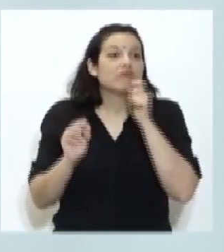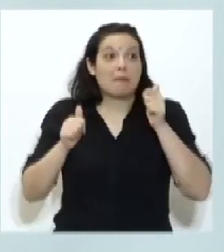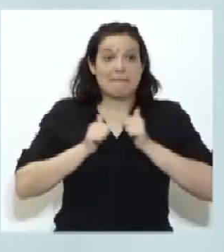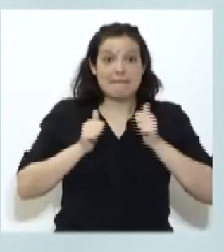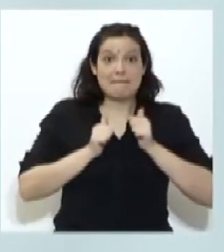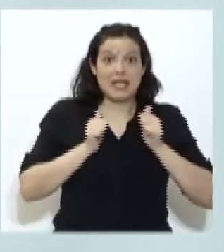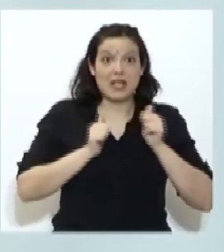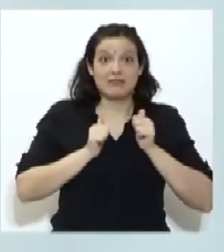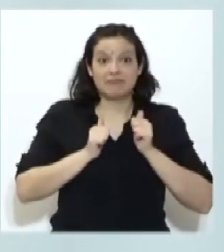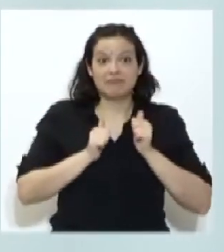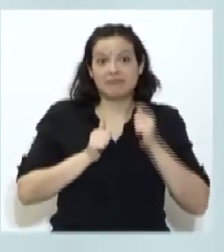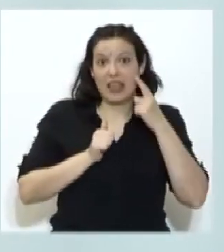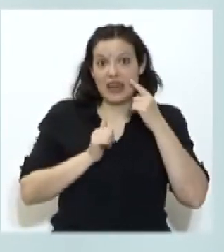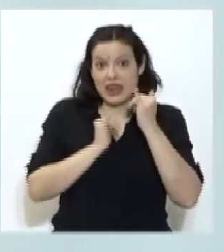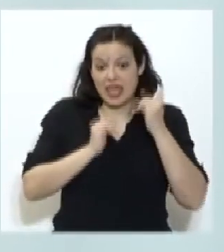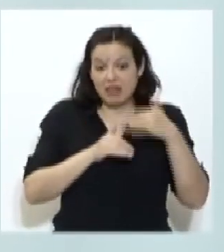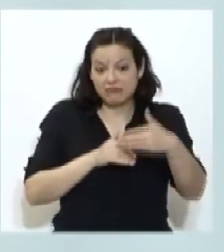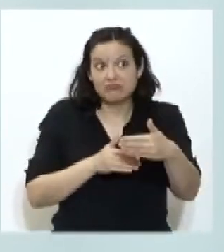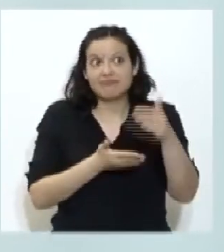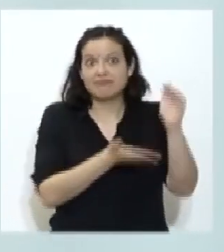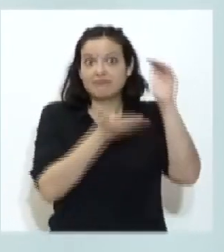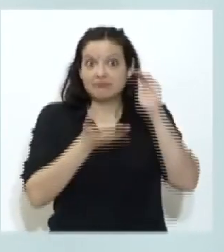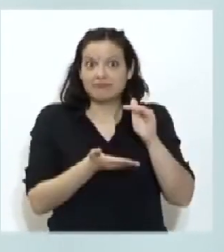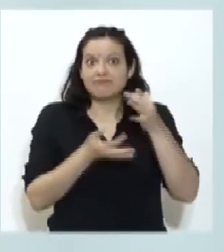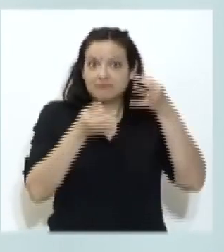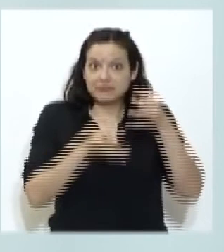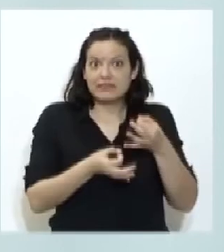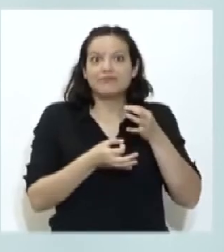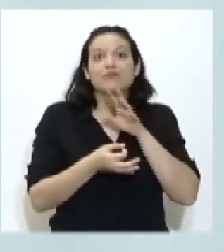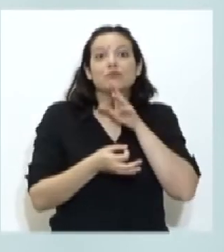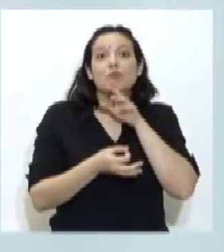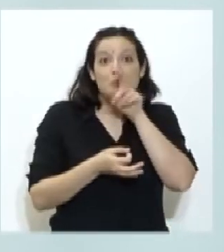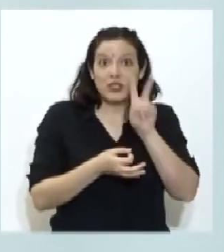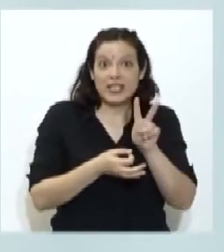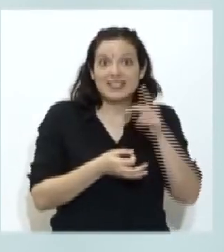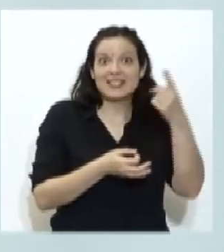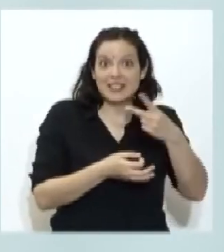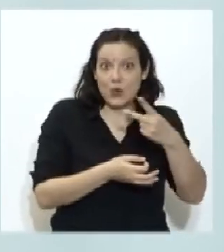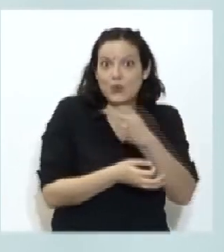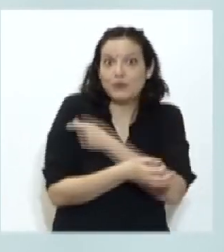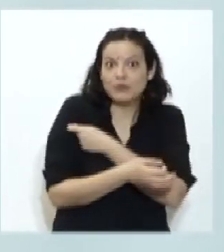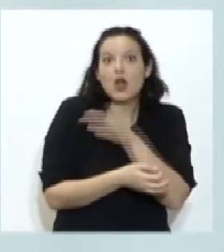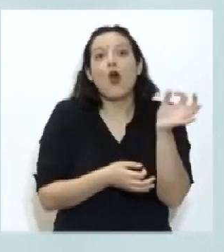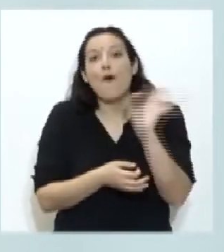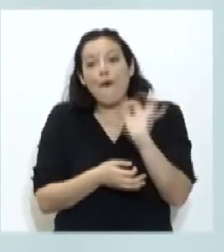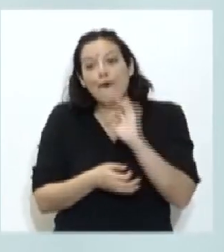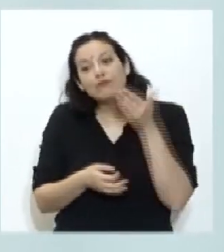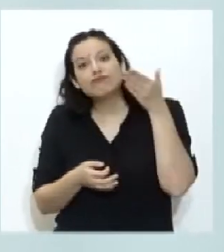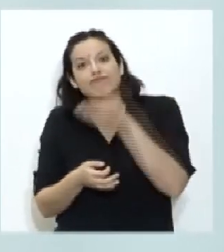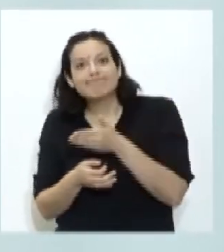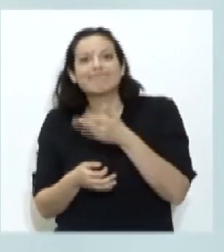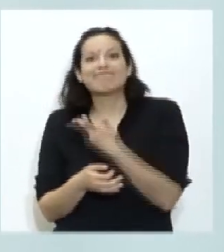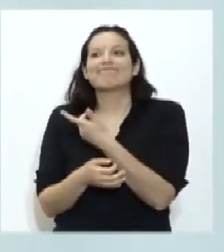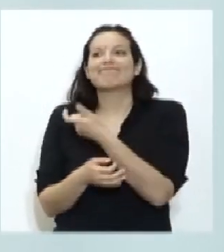algunos días más su vacuna sputnik su segunda dosis o si va a aplicarse la dosis de